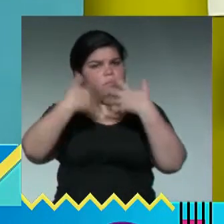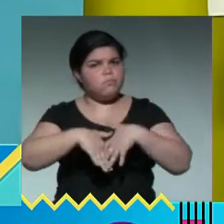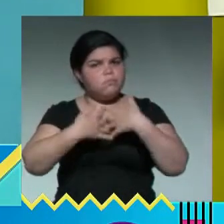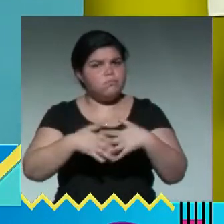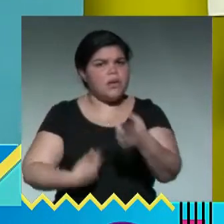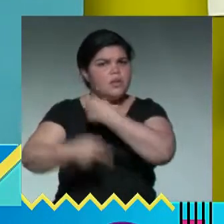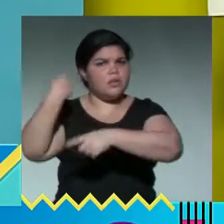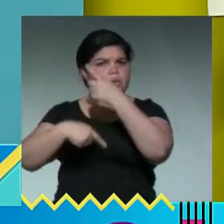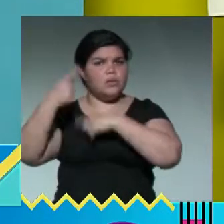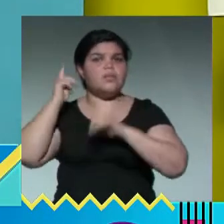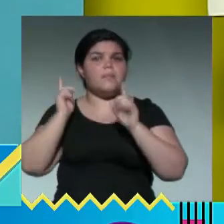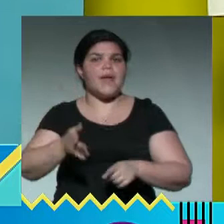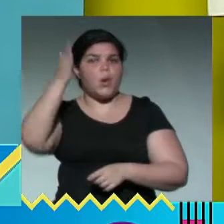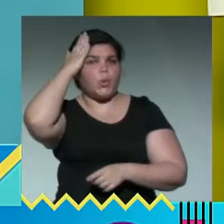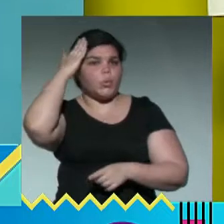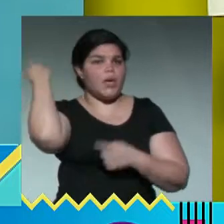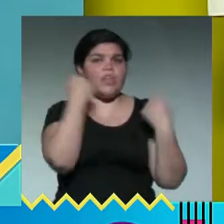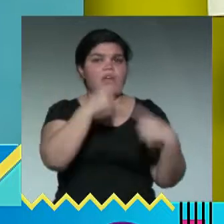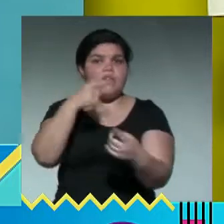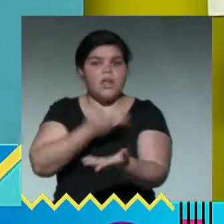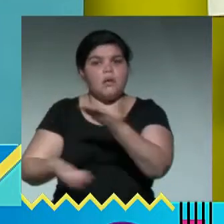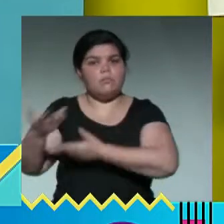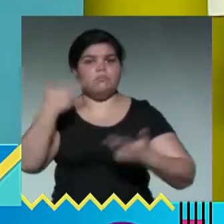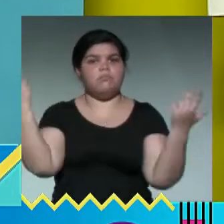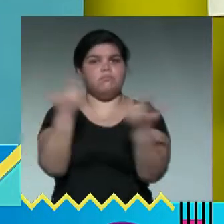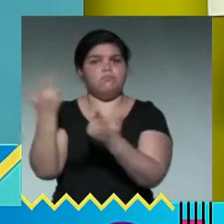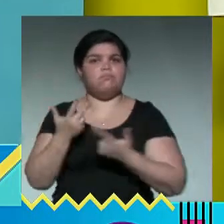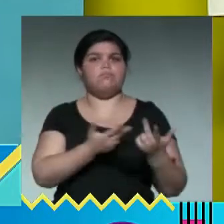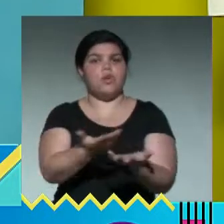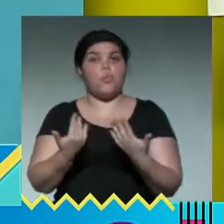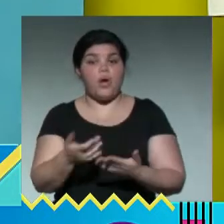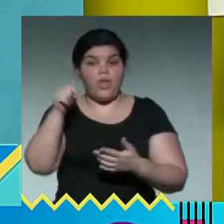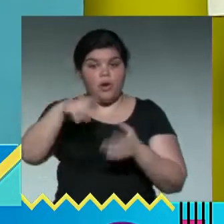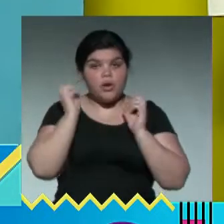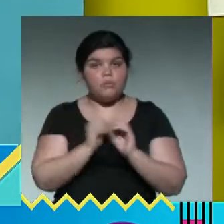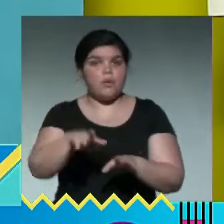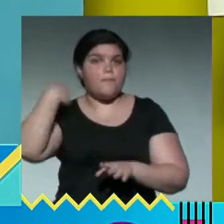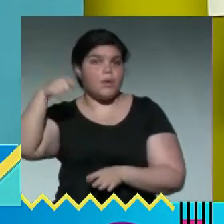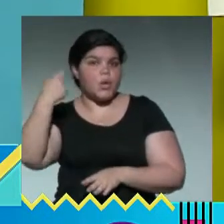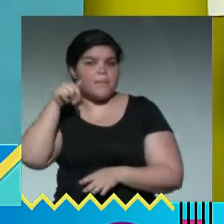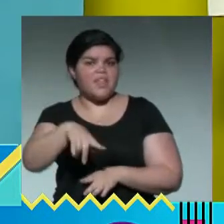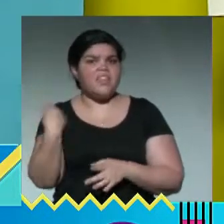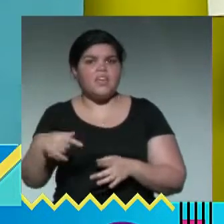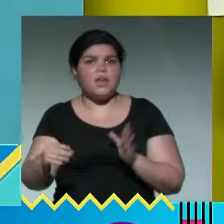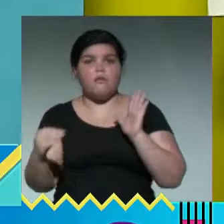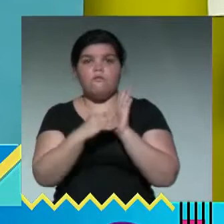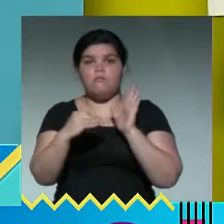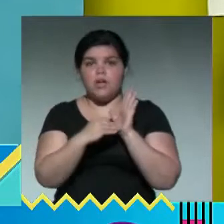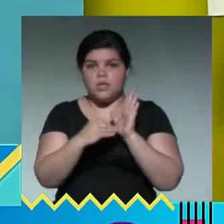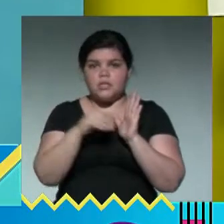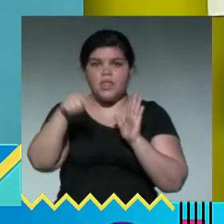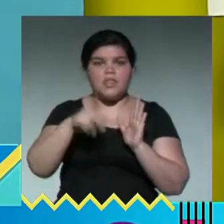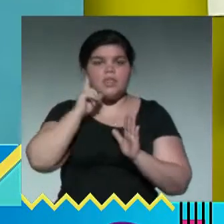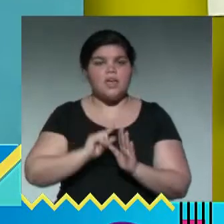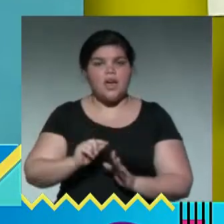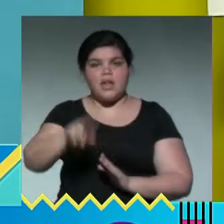de diálogo intercultural. Así le damos comienzo entonces a este programa dedicado a ese Día de Respeto de la